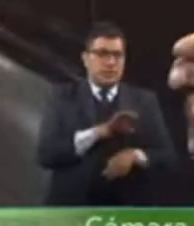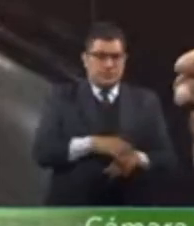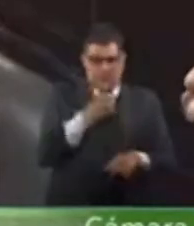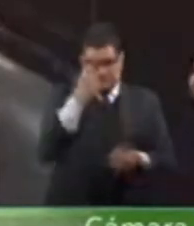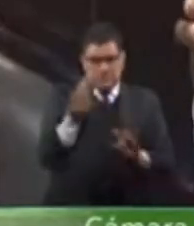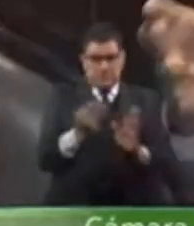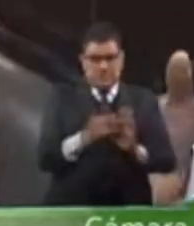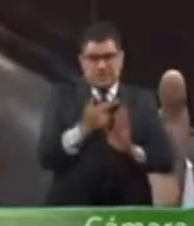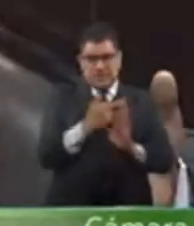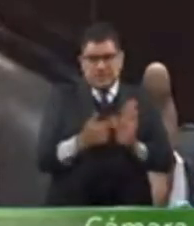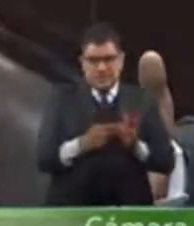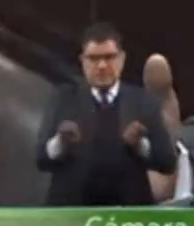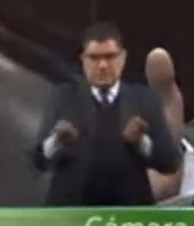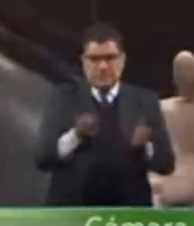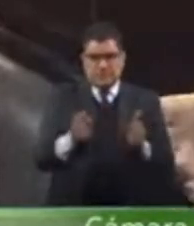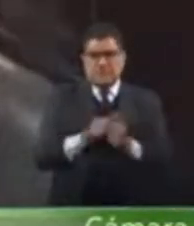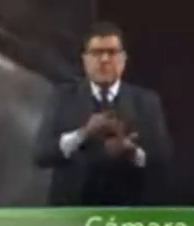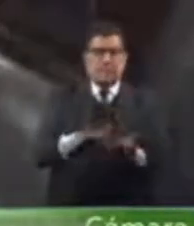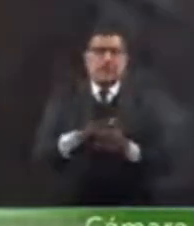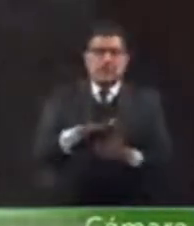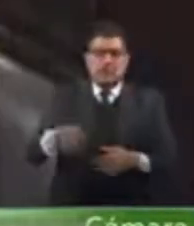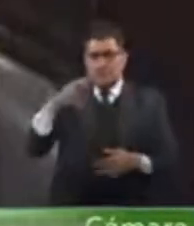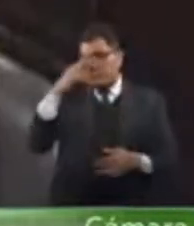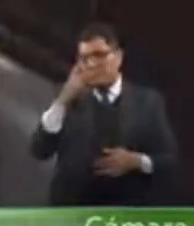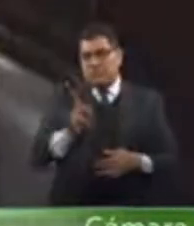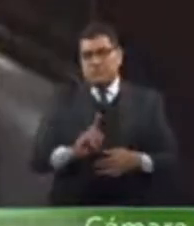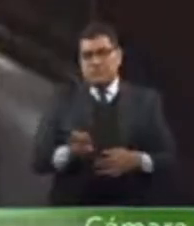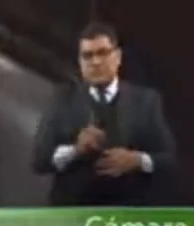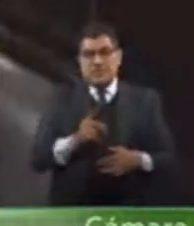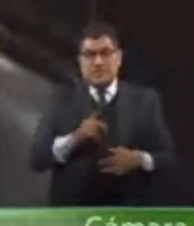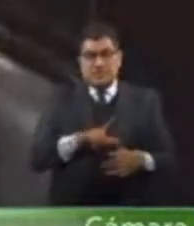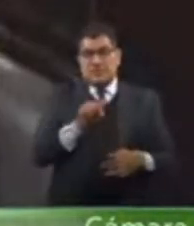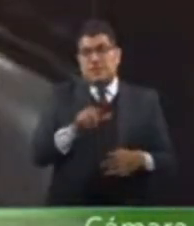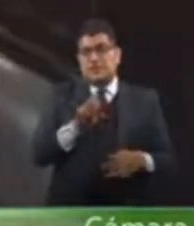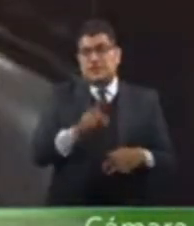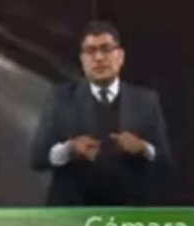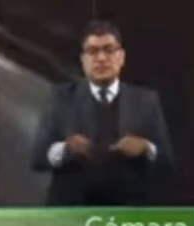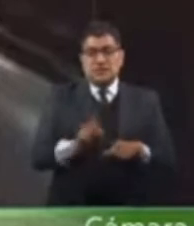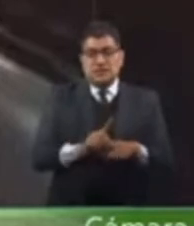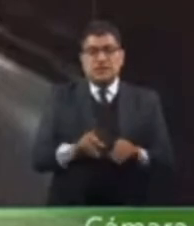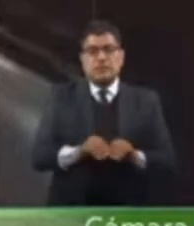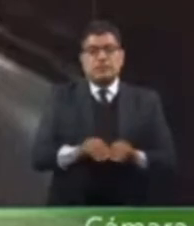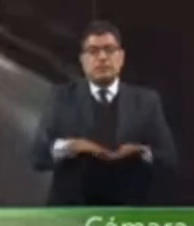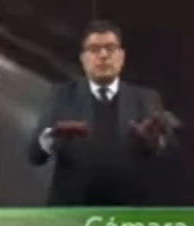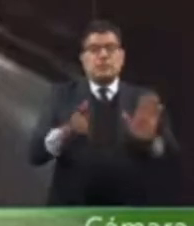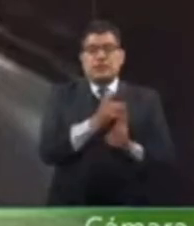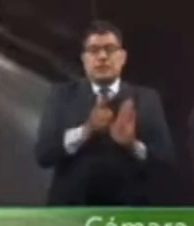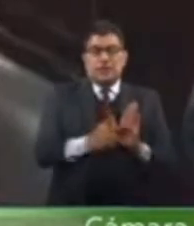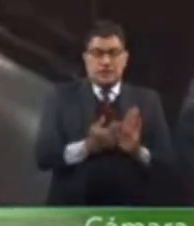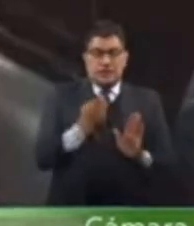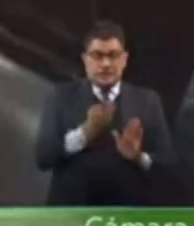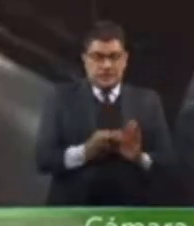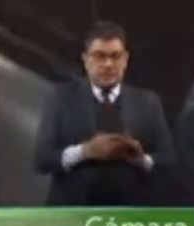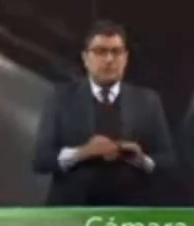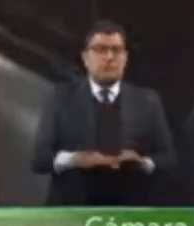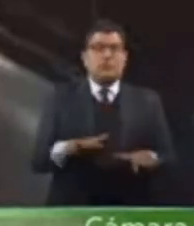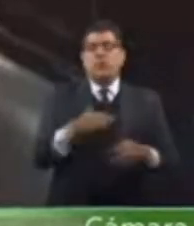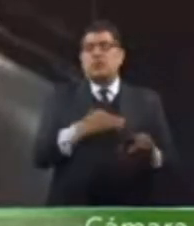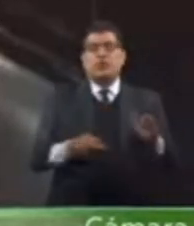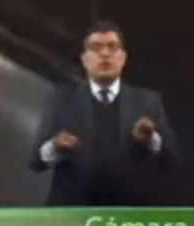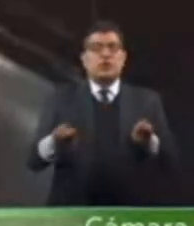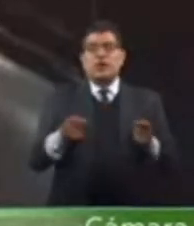regulación asimétrica a favor del pueblo de México, sino que 30 días después de la publicación de esta reforma, toda la